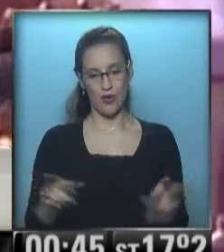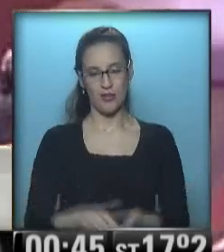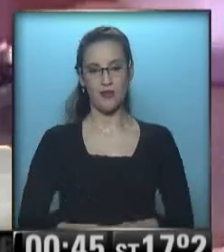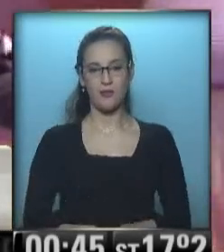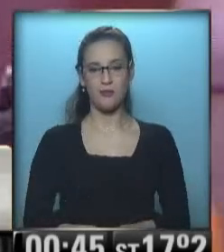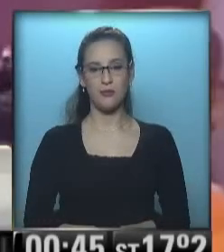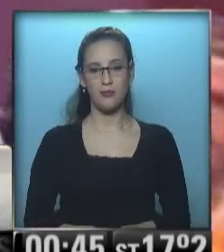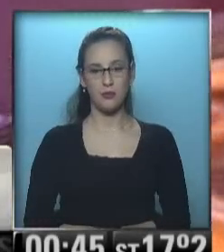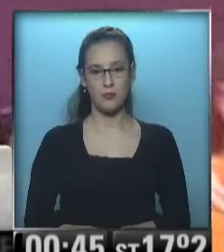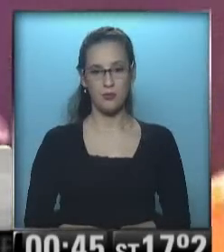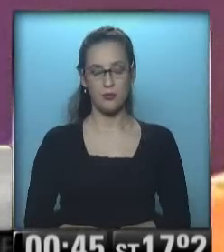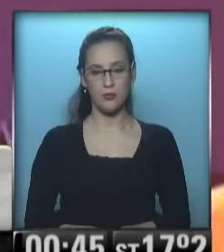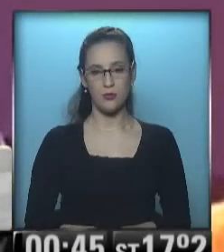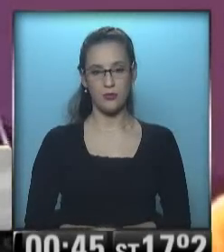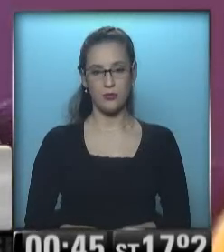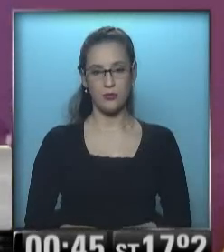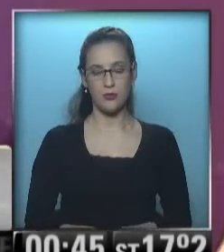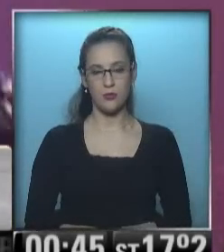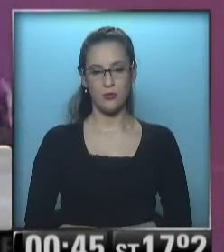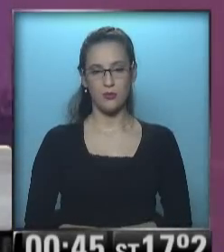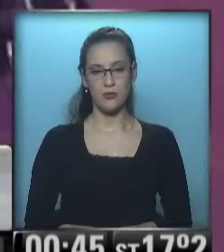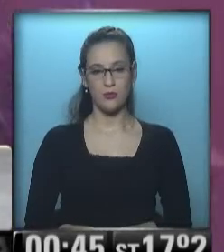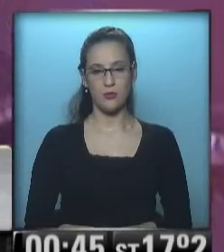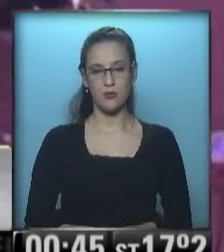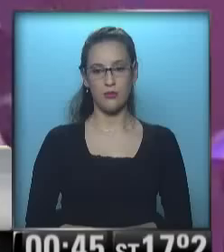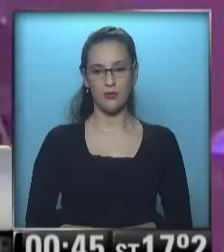es hora de volver.